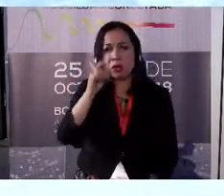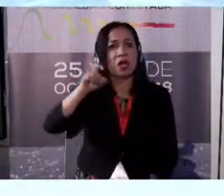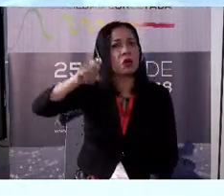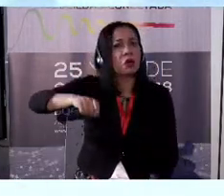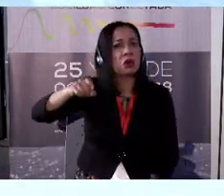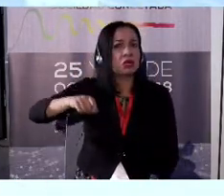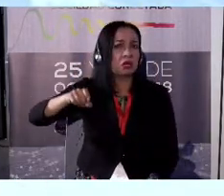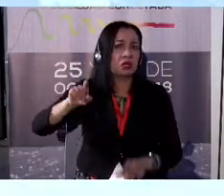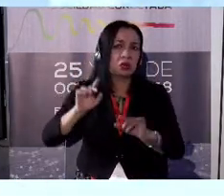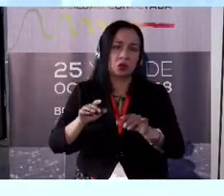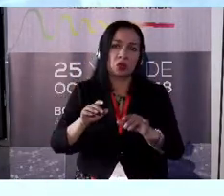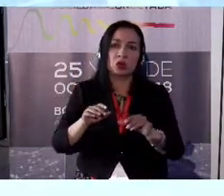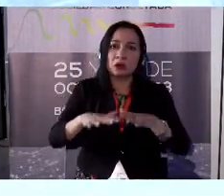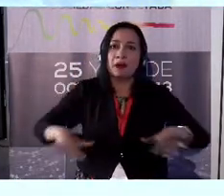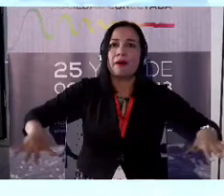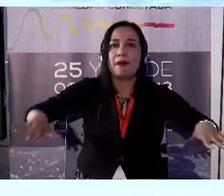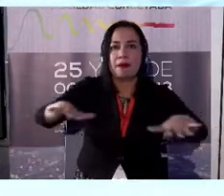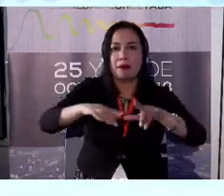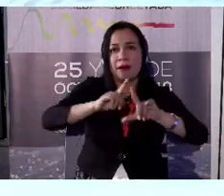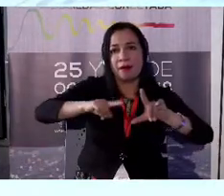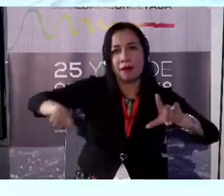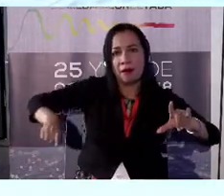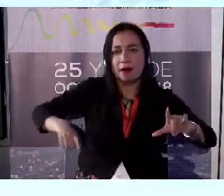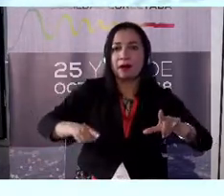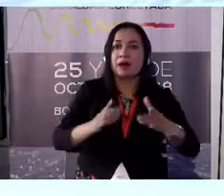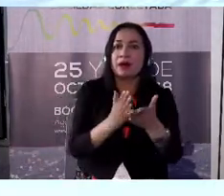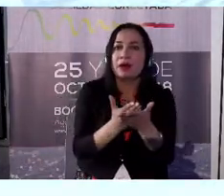tener esta división geográfica